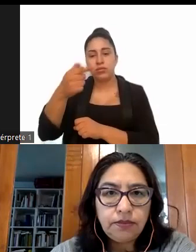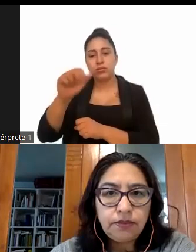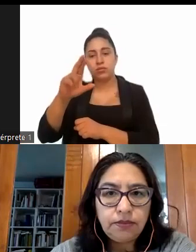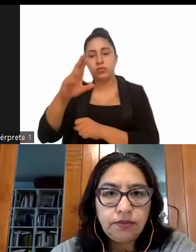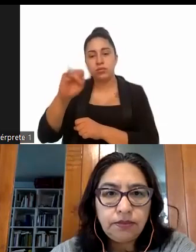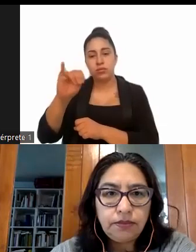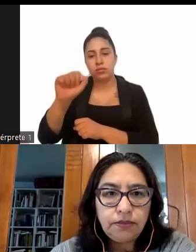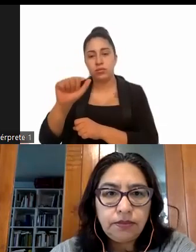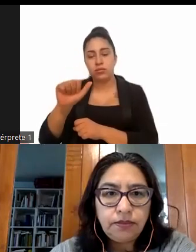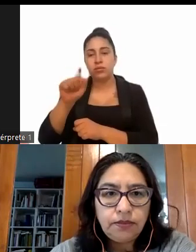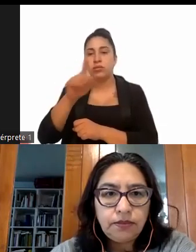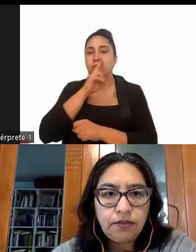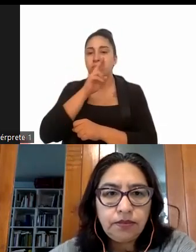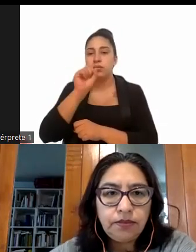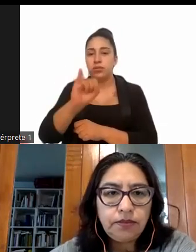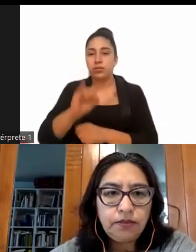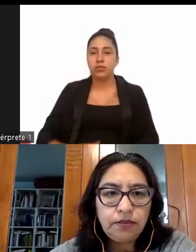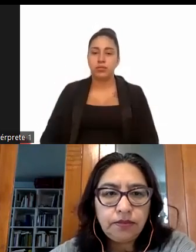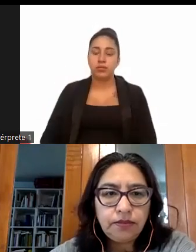A favor.